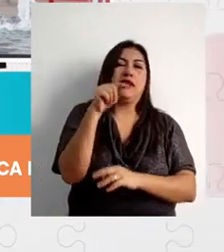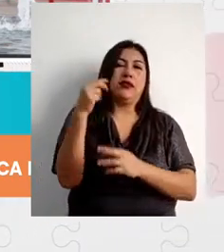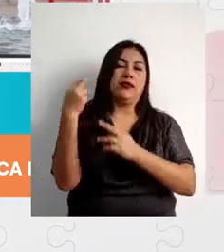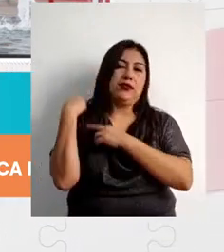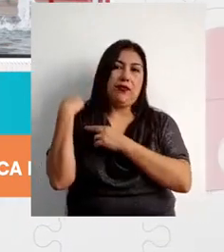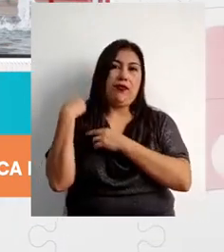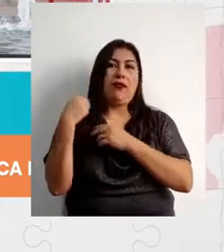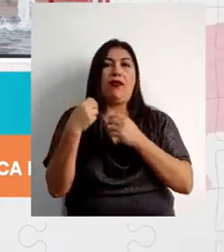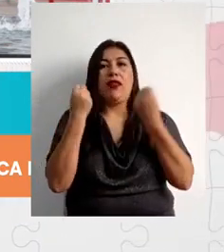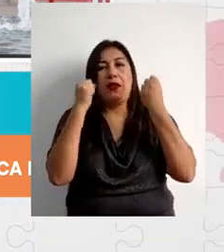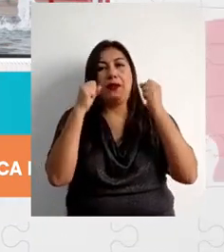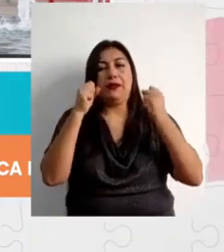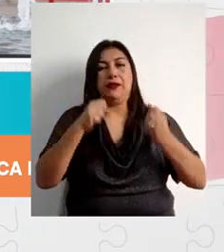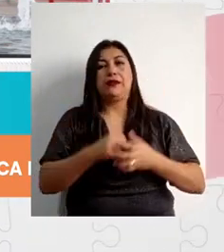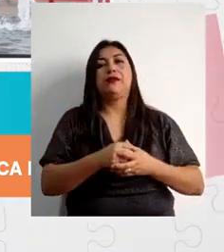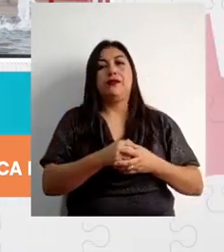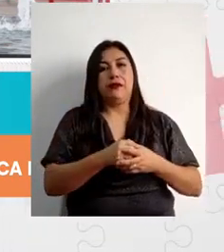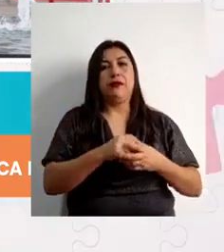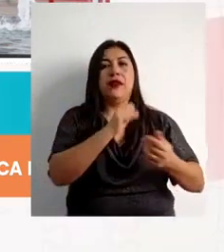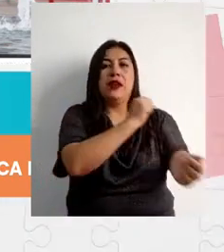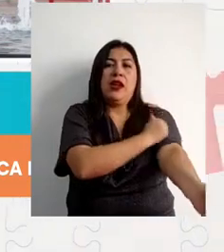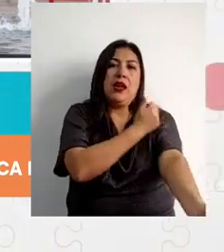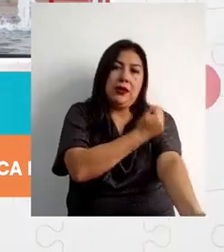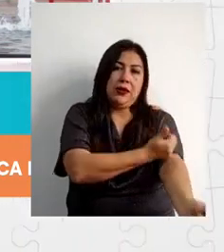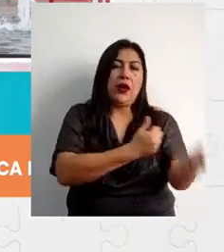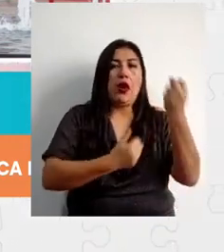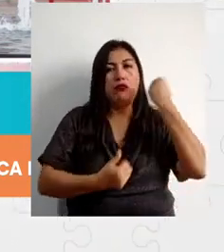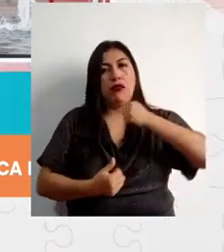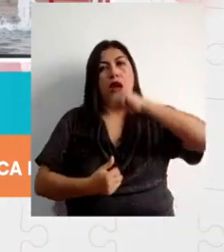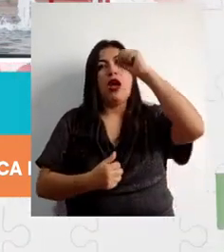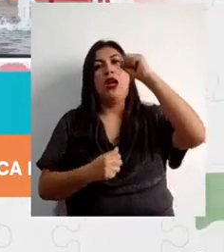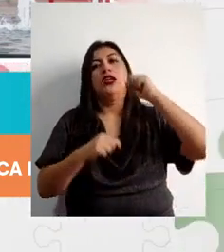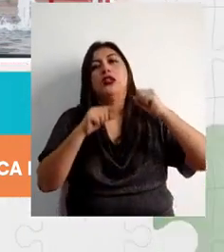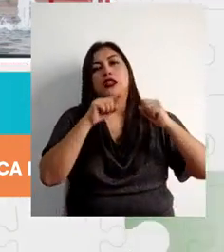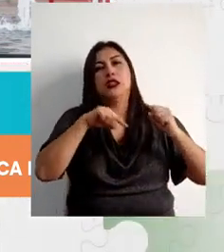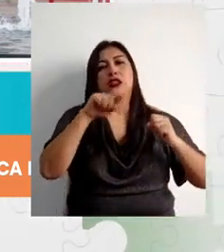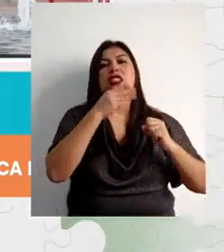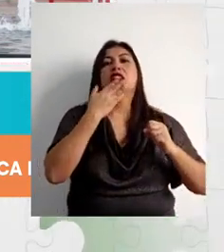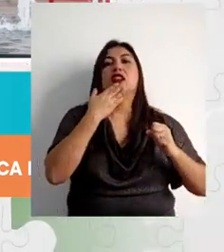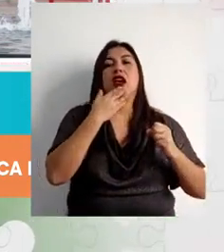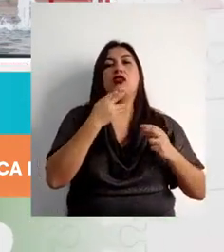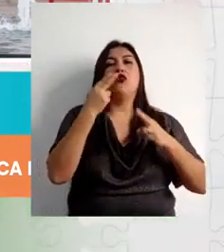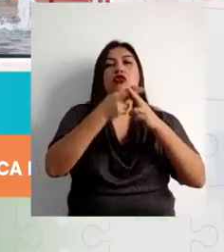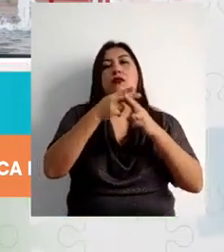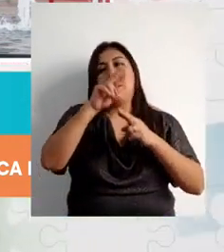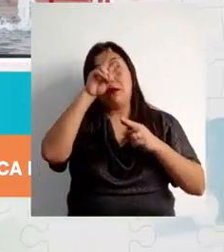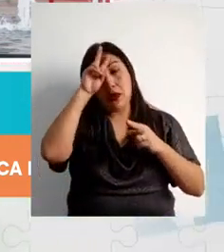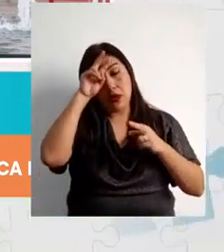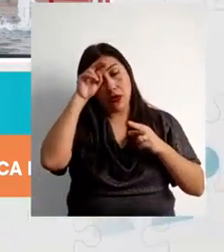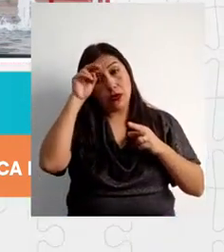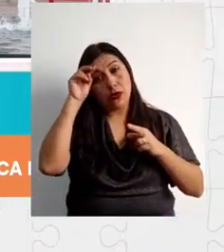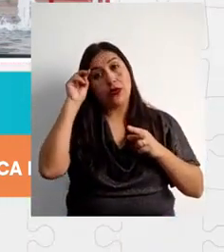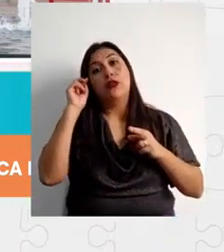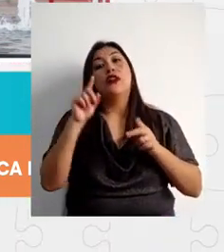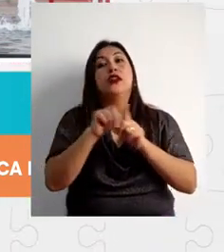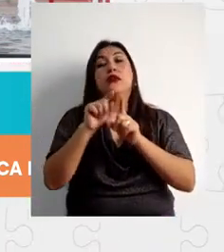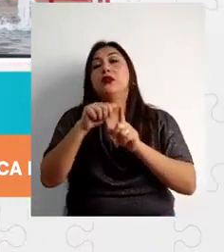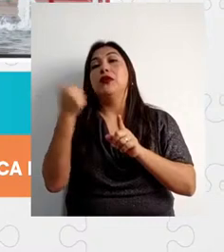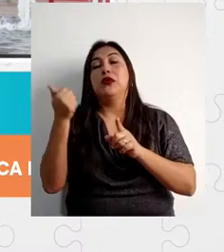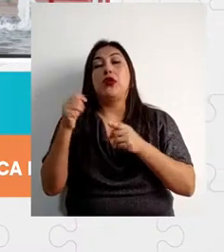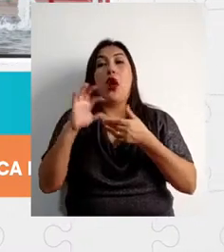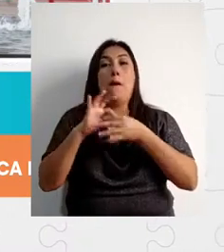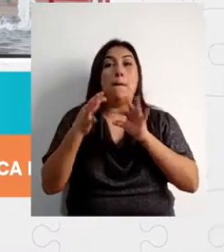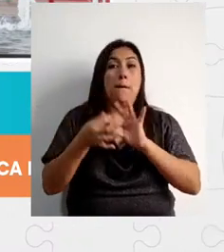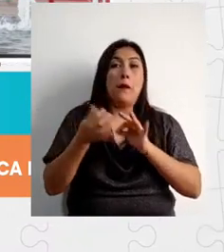viajan representando al Perú, pero tenemos los paradeportes cuyas federaciones se encargan, que es como